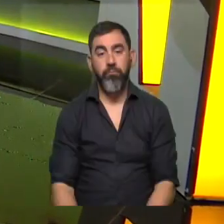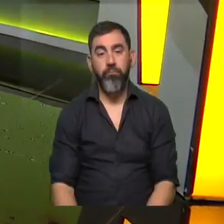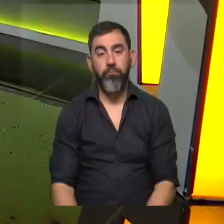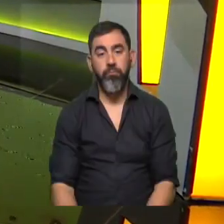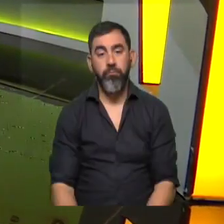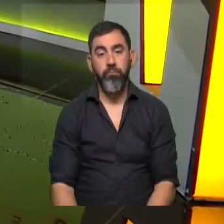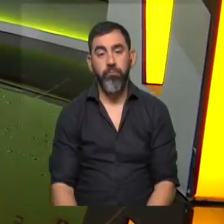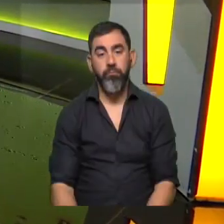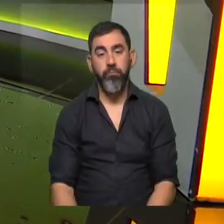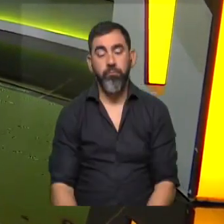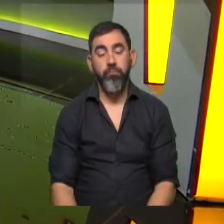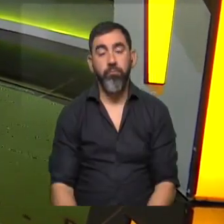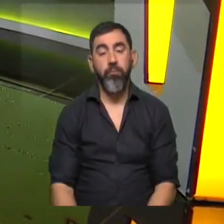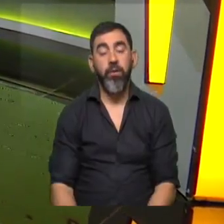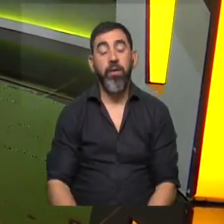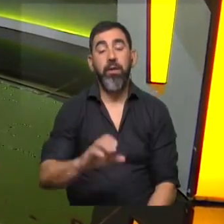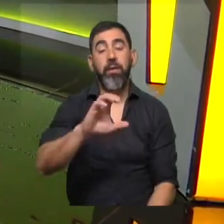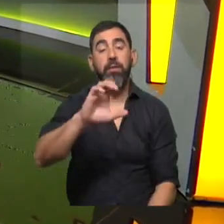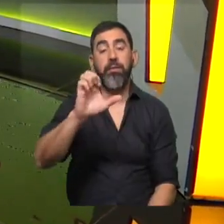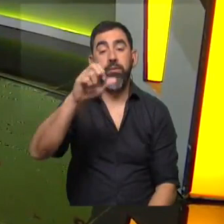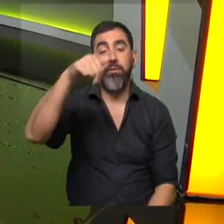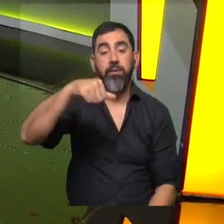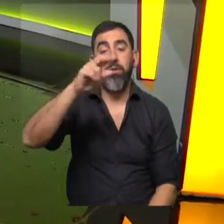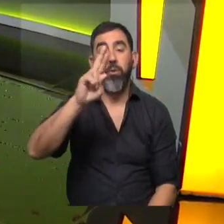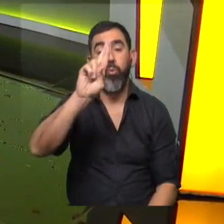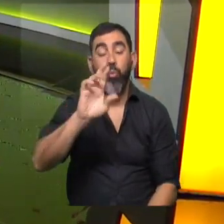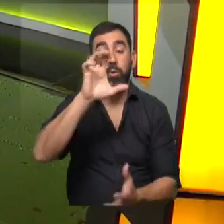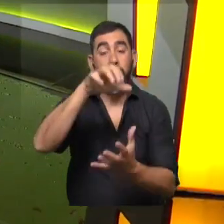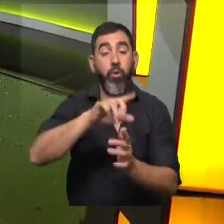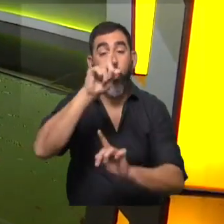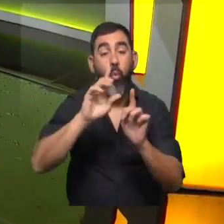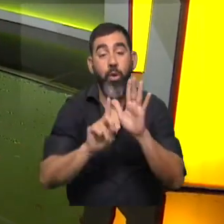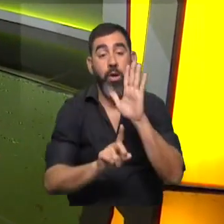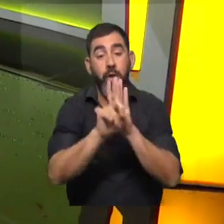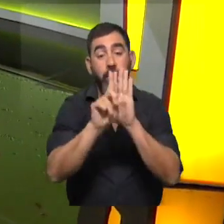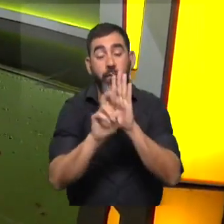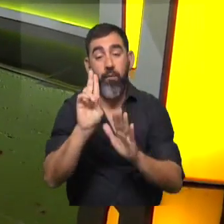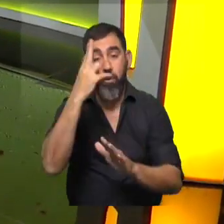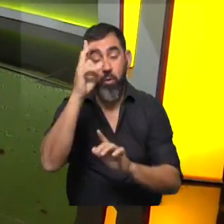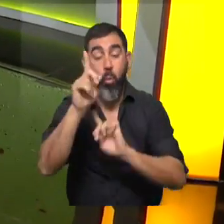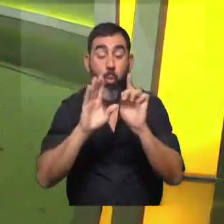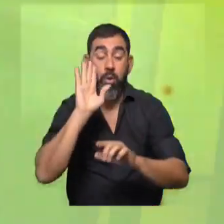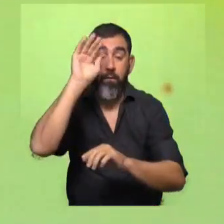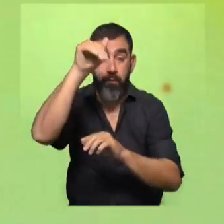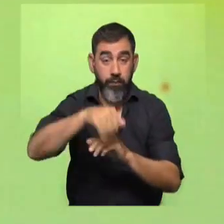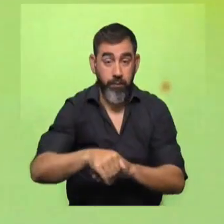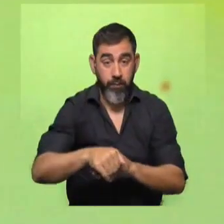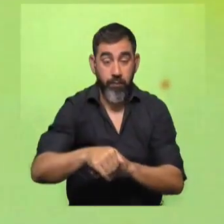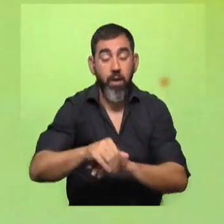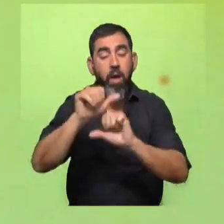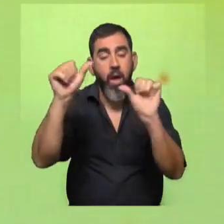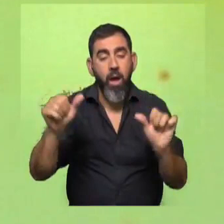En el CENUR, Centro Universitario del Norte de Uruguay, de la Universidad de la República, se